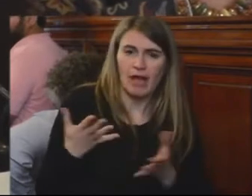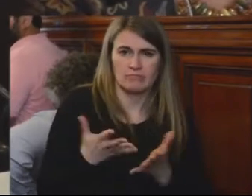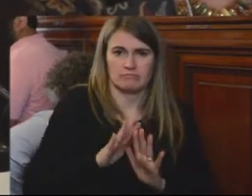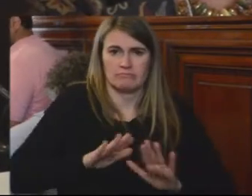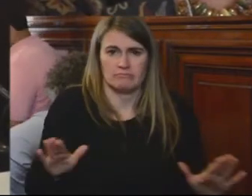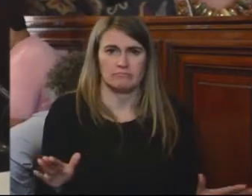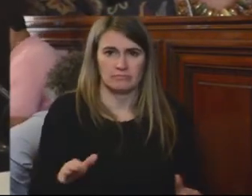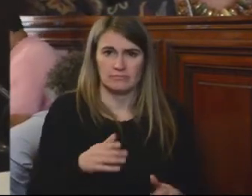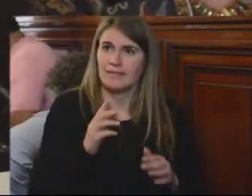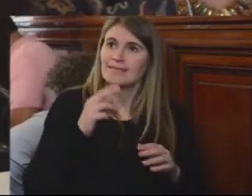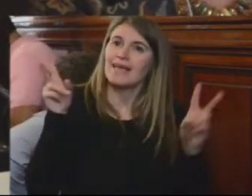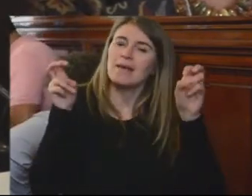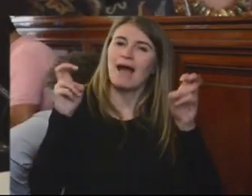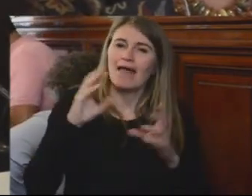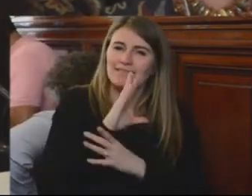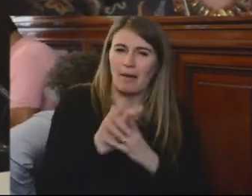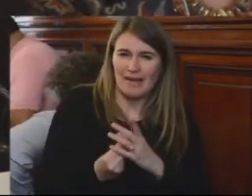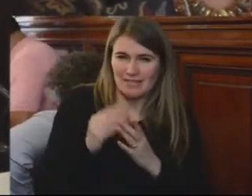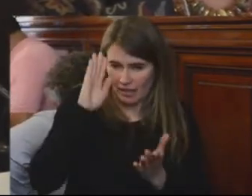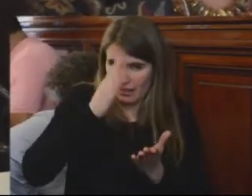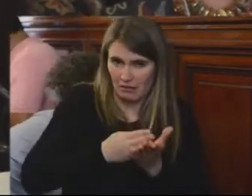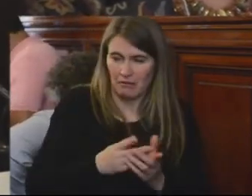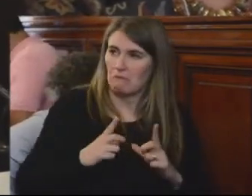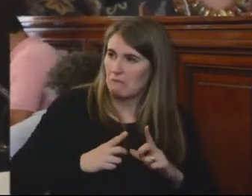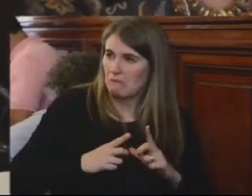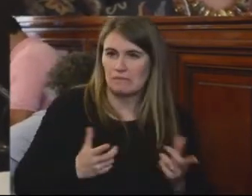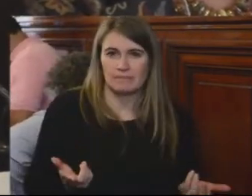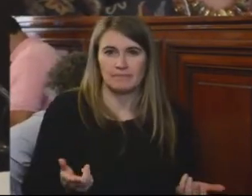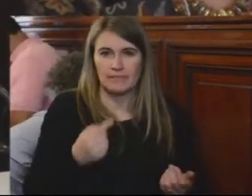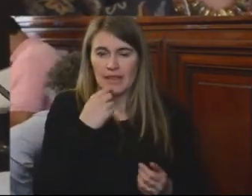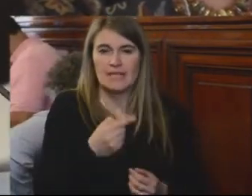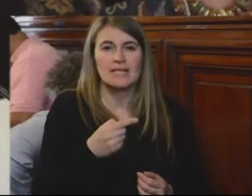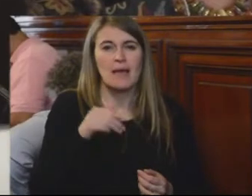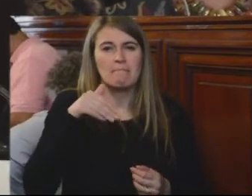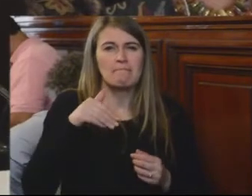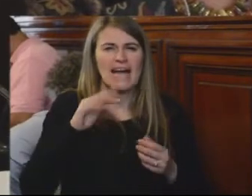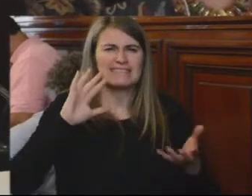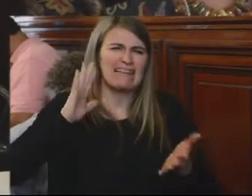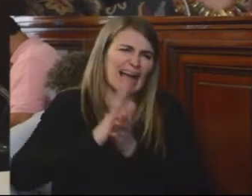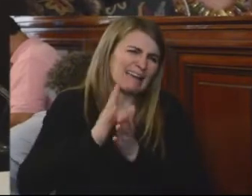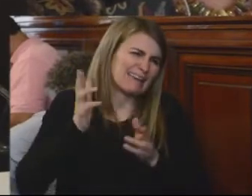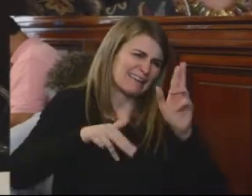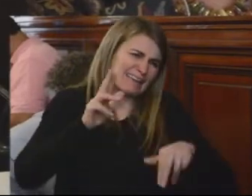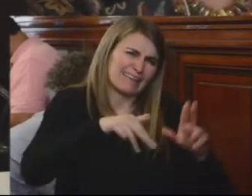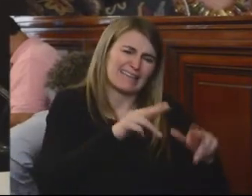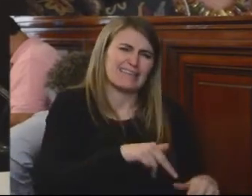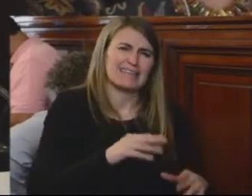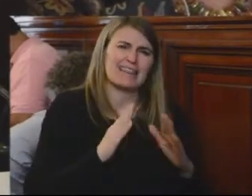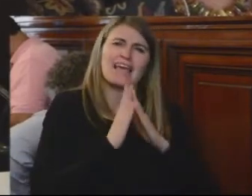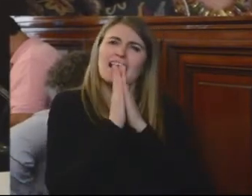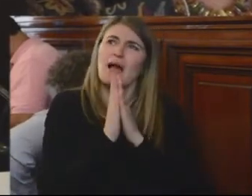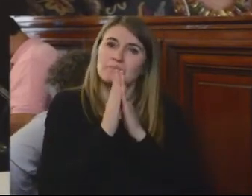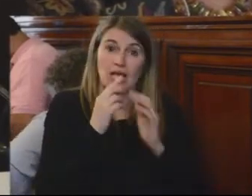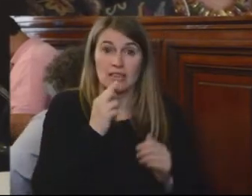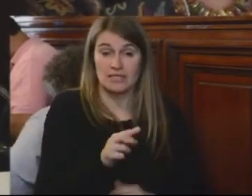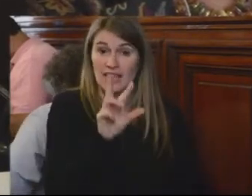clase de crímenes la sala tercera pronuncia un fallo sobre la llamada masacre de la capilla del rosario revocando las condenas de tres